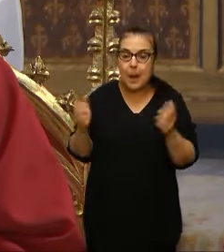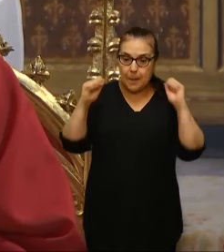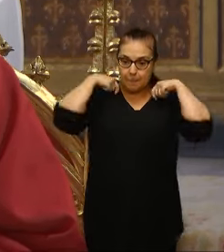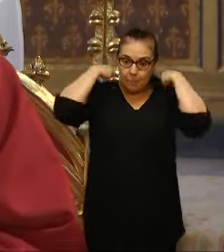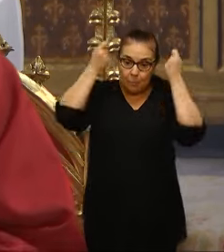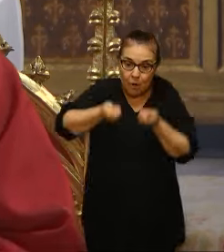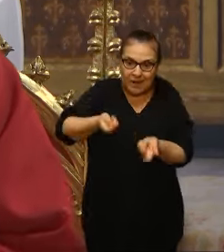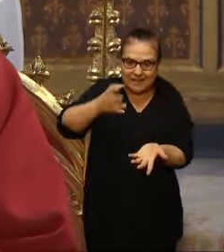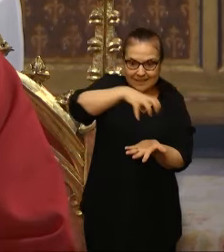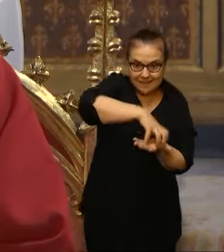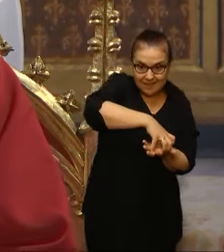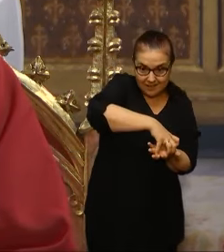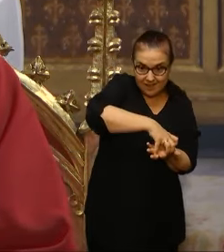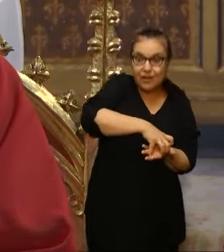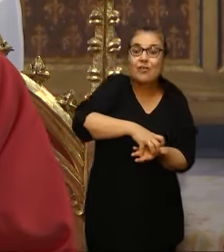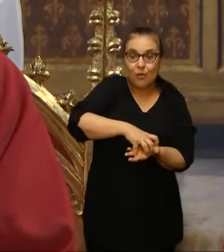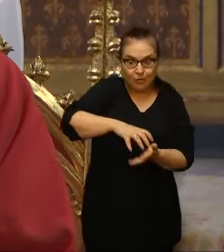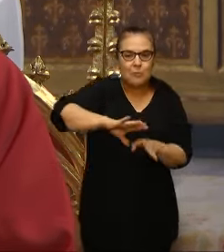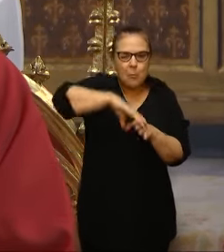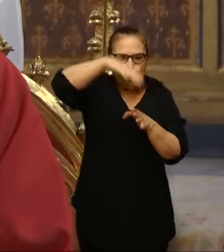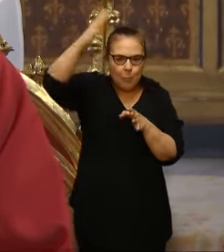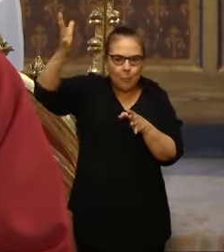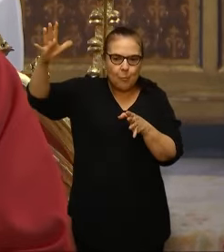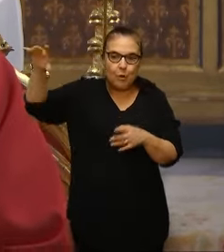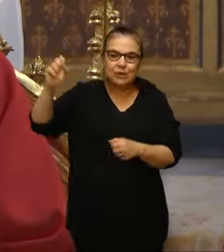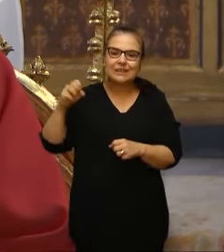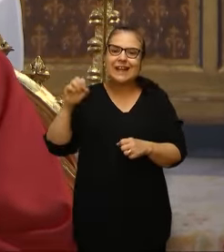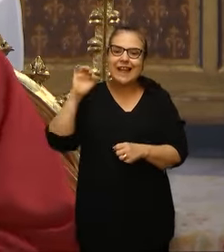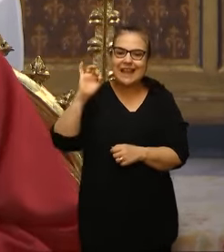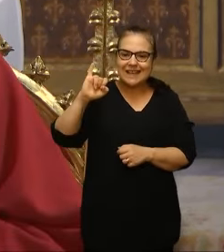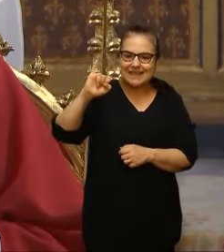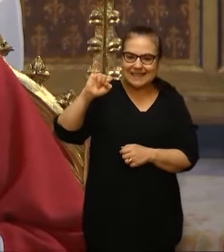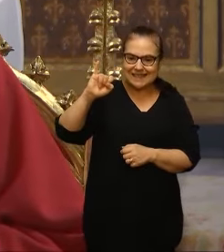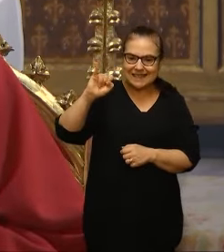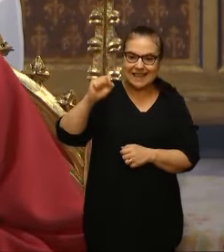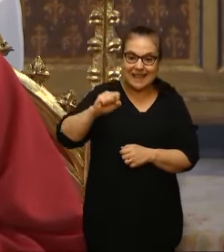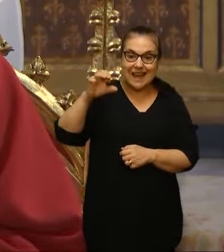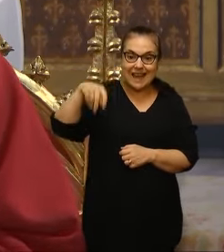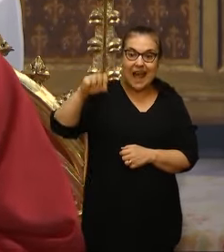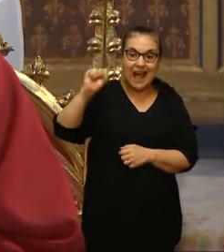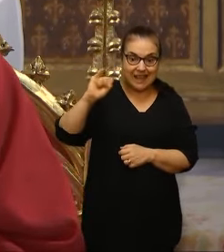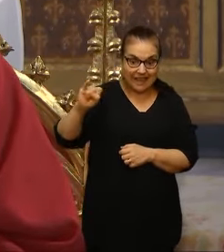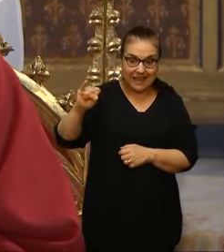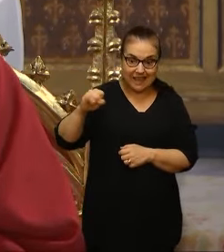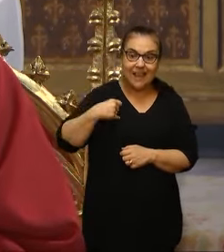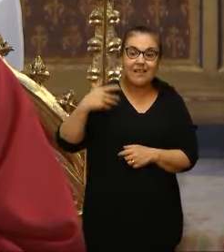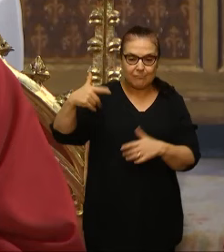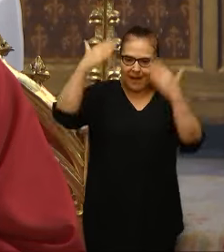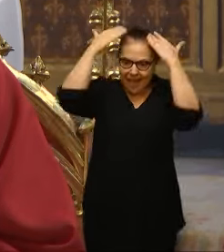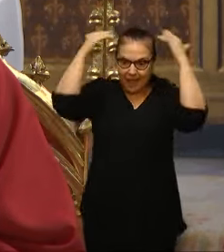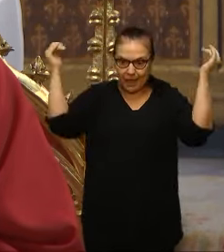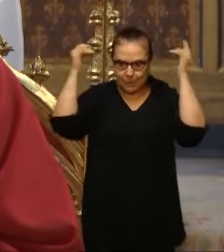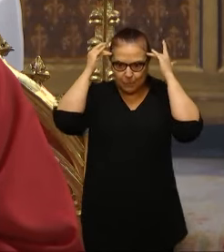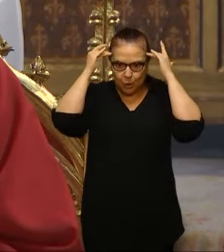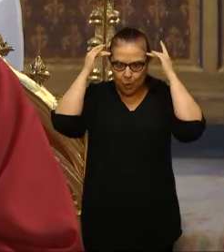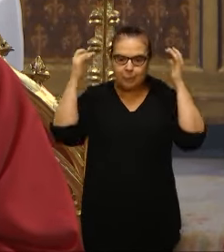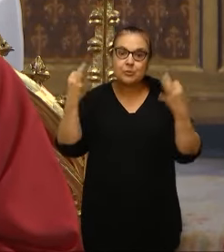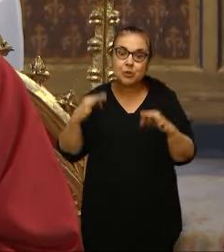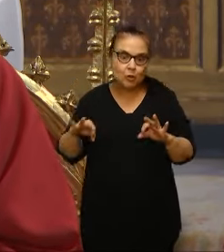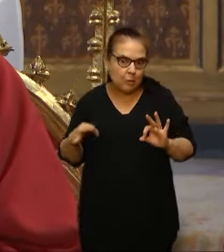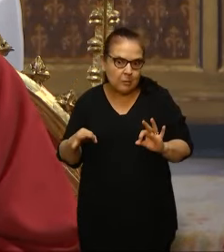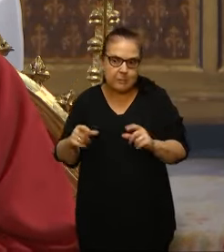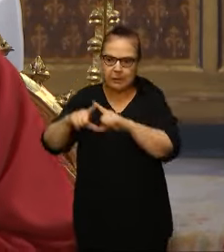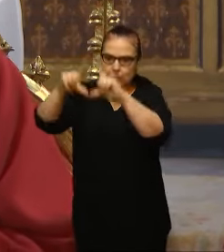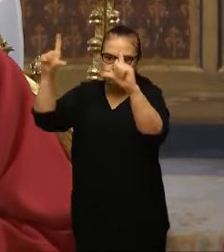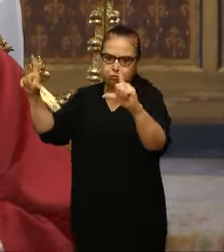Monte Sinaí, en el actual Egipto. Normalmente la solemos encontrar representada al lado de